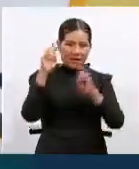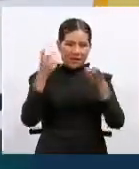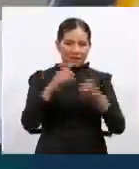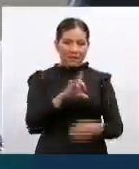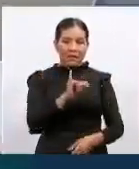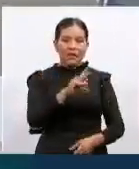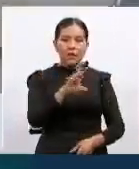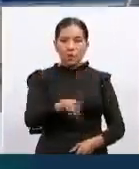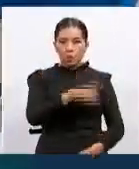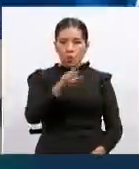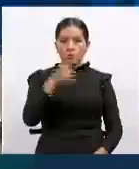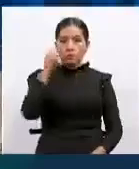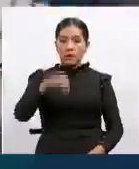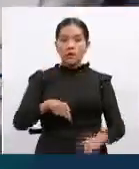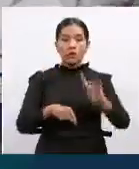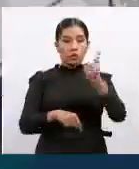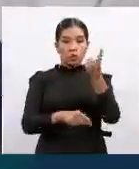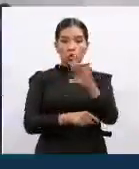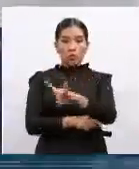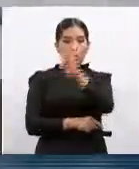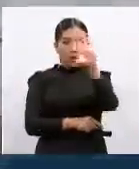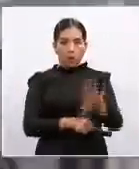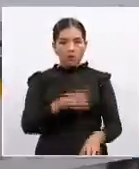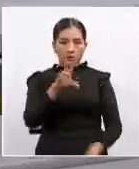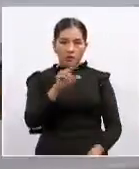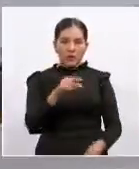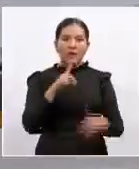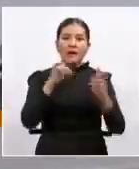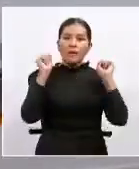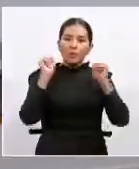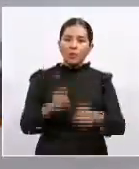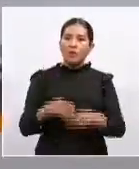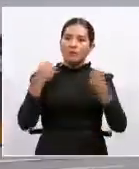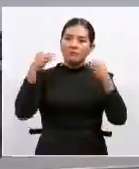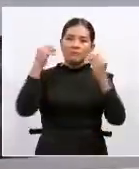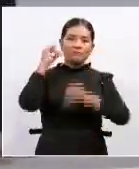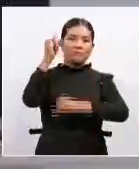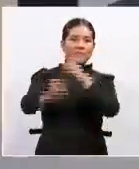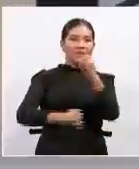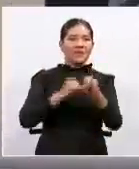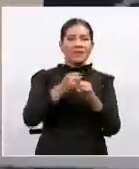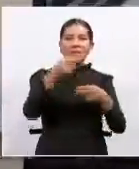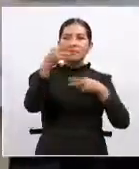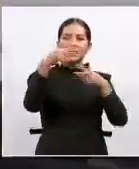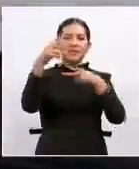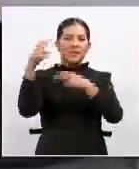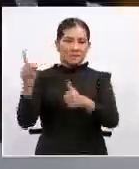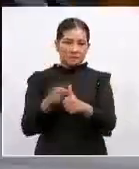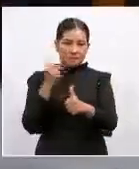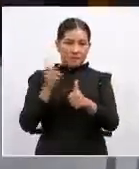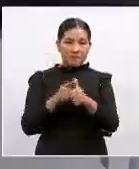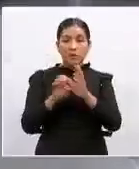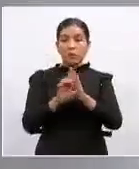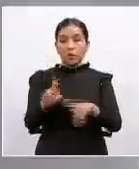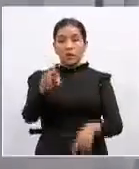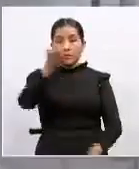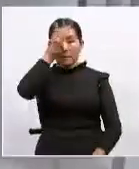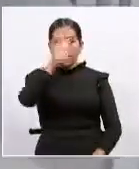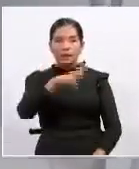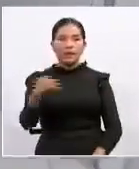solo para el mercado nacional. Está prevista su exportación, inicialmente a mercados vecinos, como Perú y